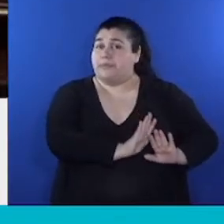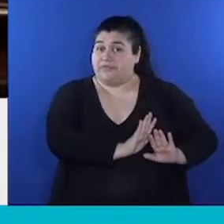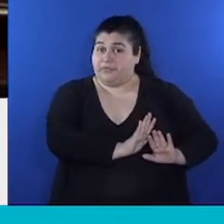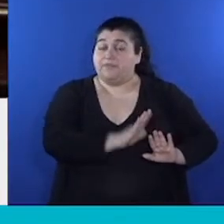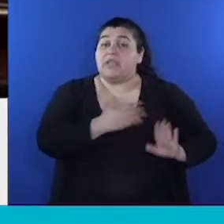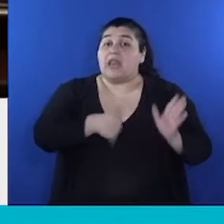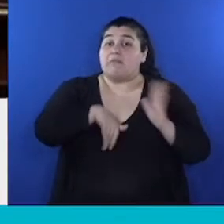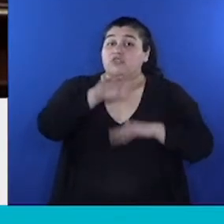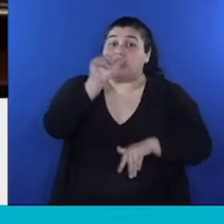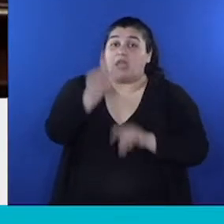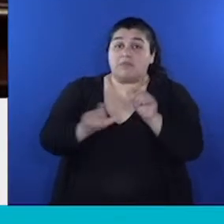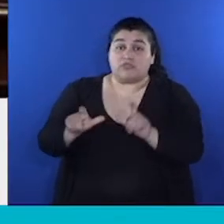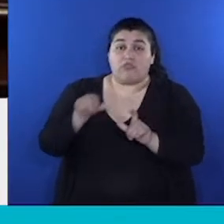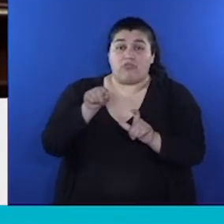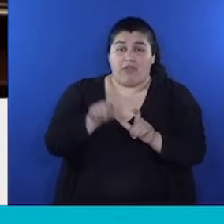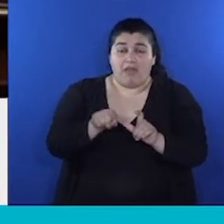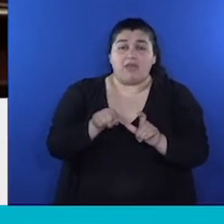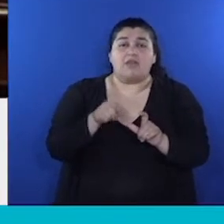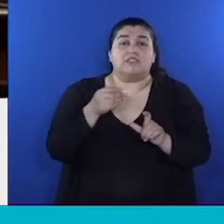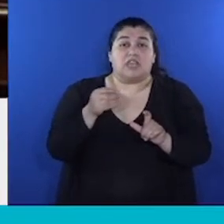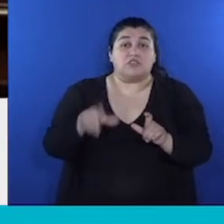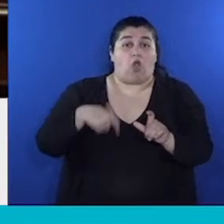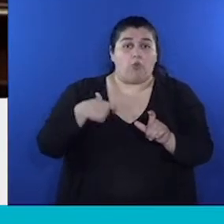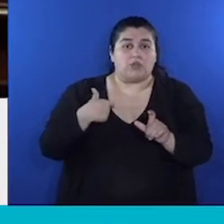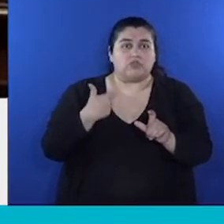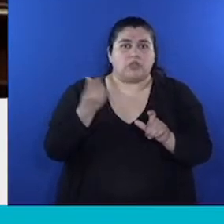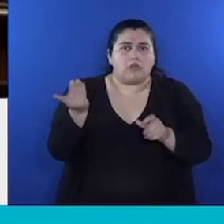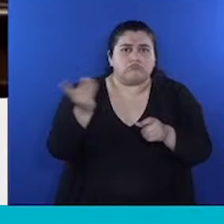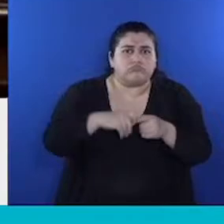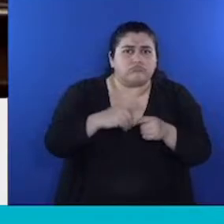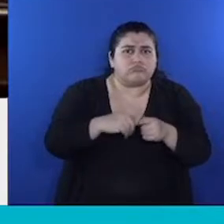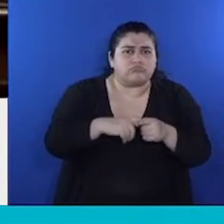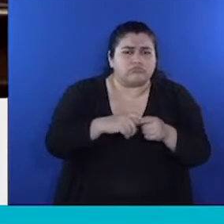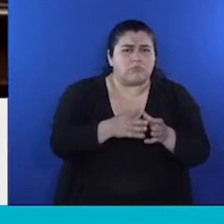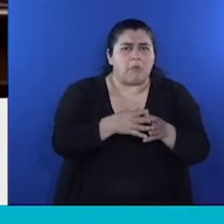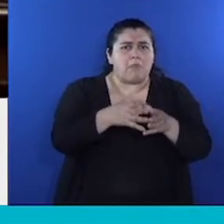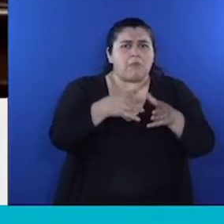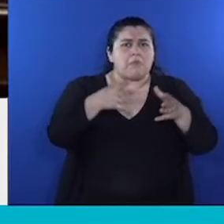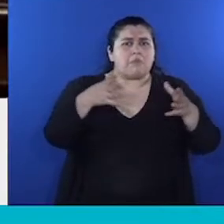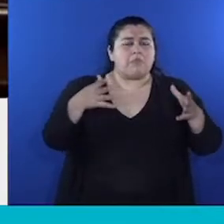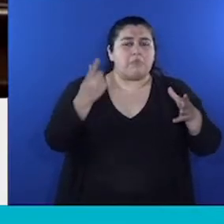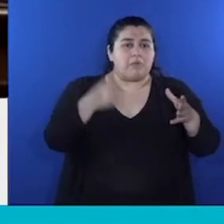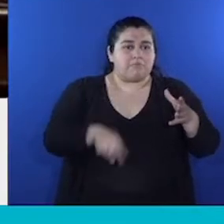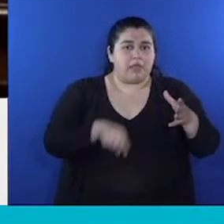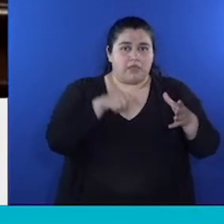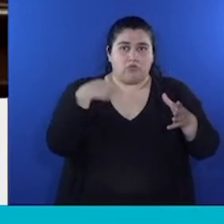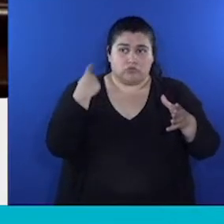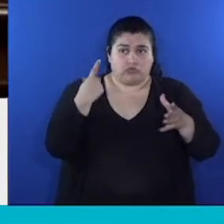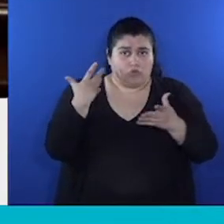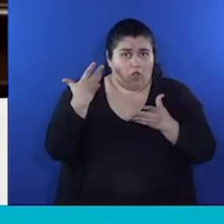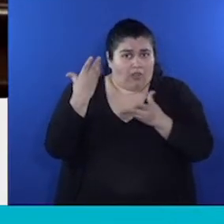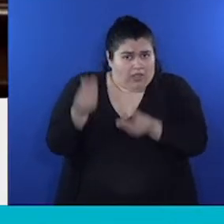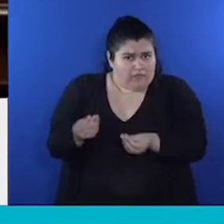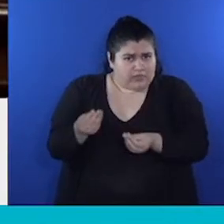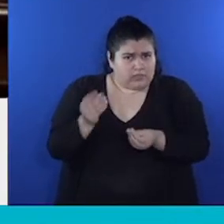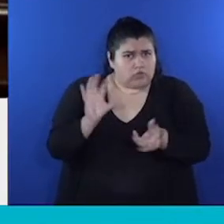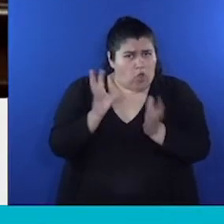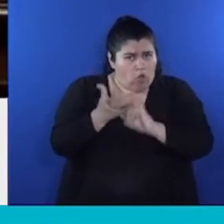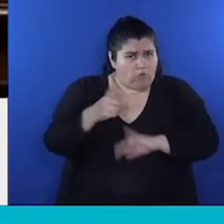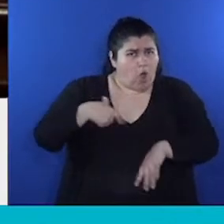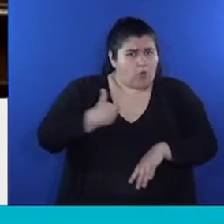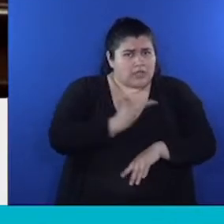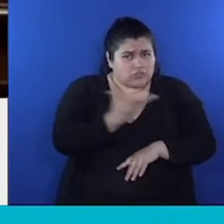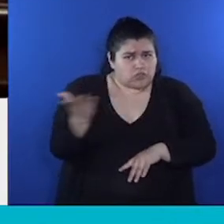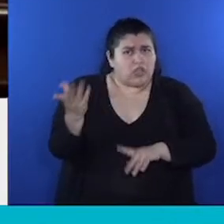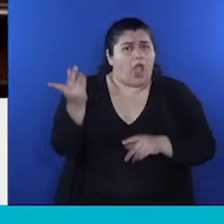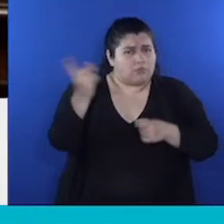beneficiarios de esa obra social. Y siempre dejamos aclarado que nosotros defendemos el modelo de obra social solidario.